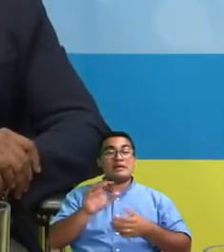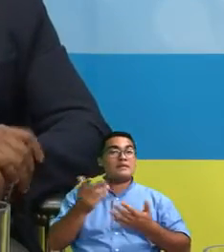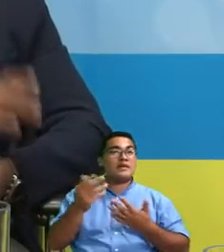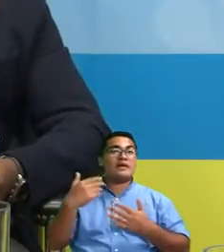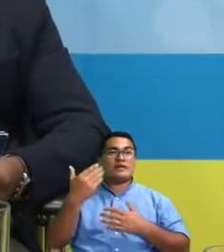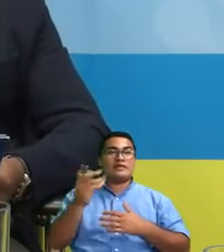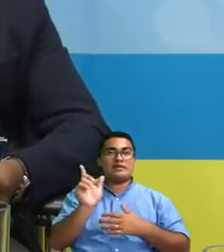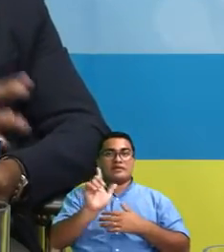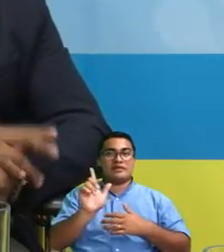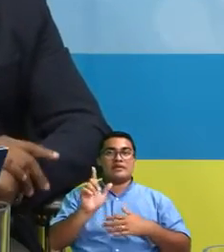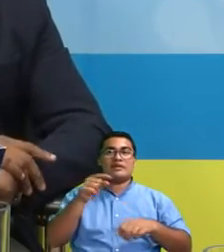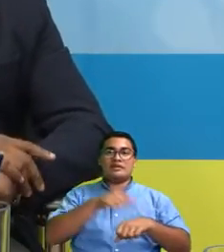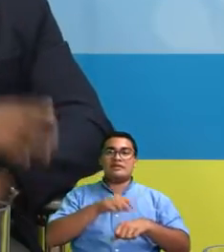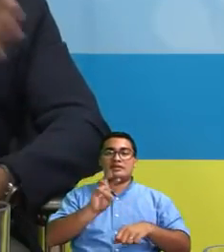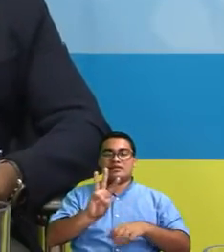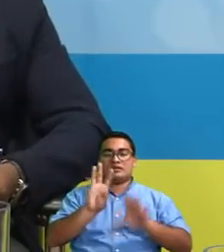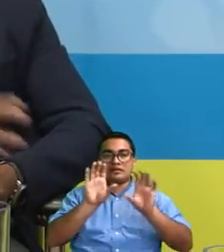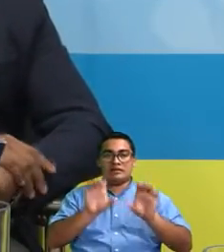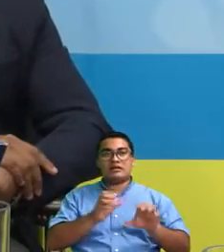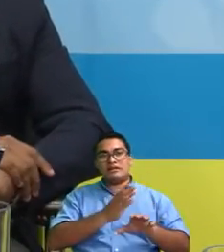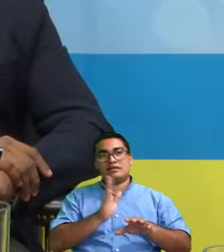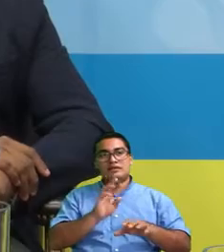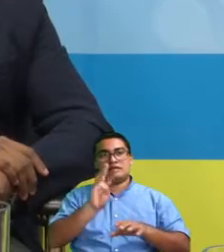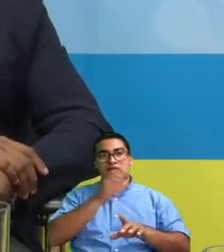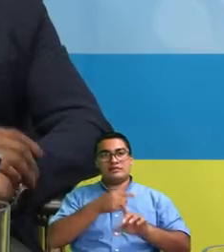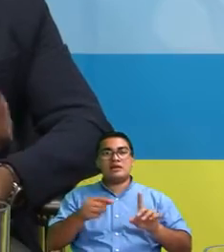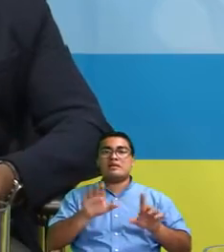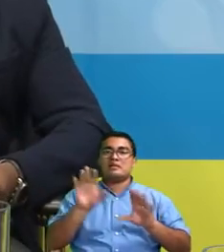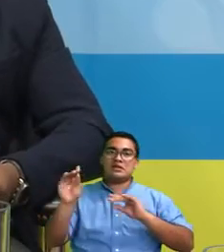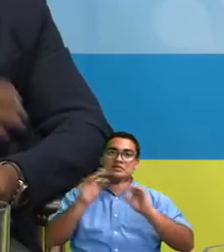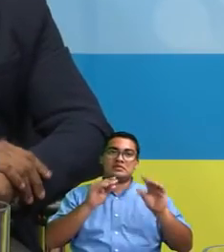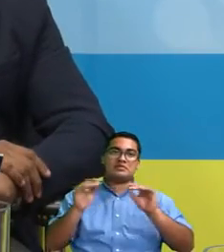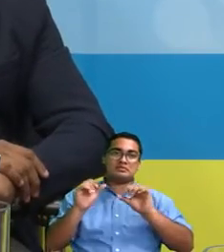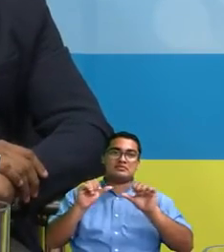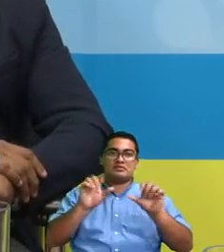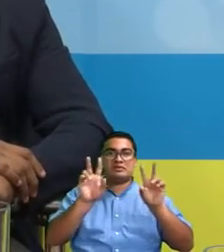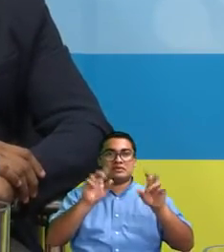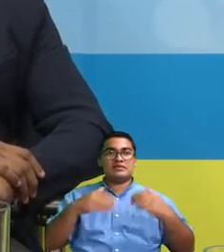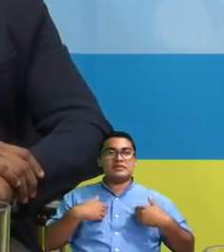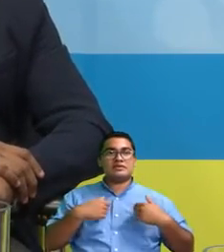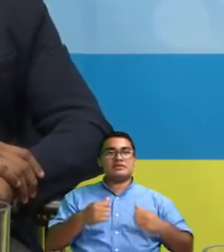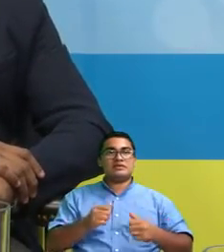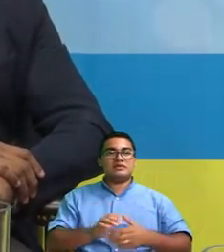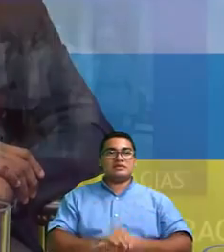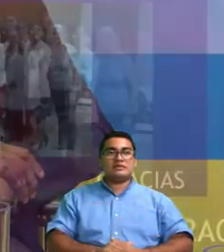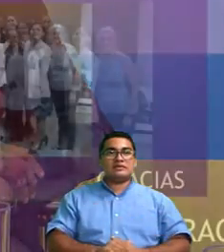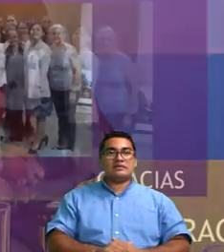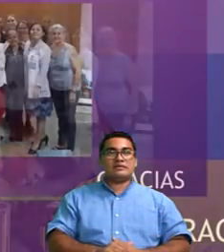partir de las 3 de la tarde a 3:30 para seguir conversando sobre temas de salud.